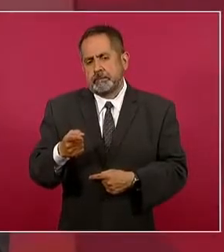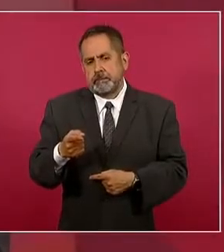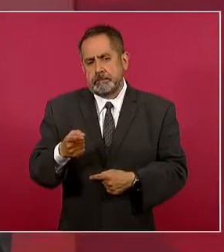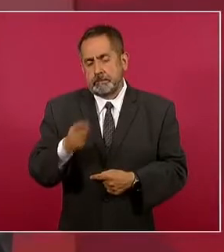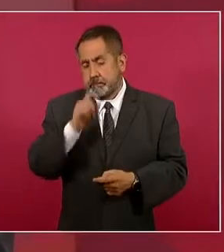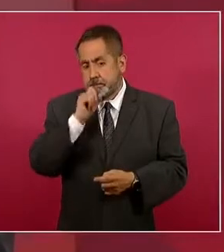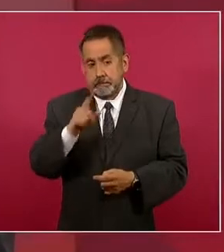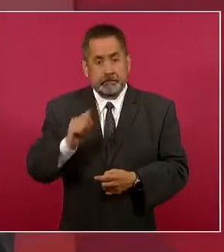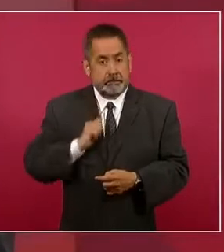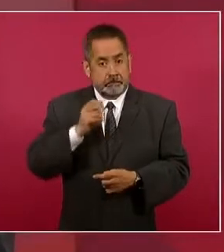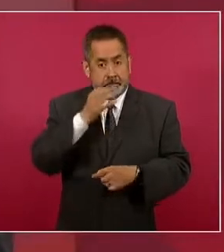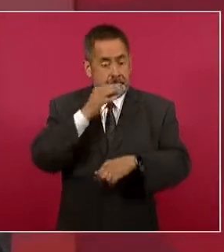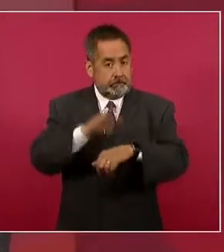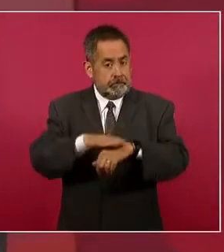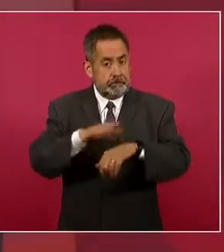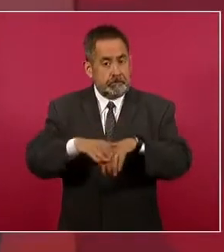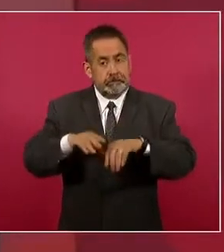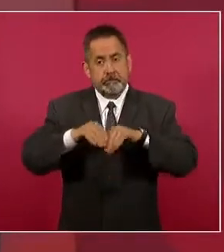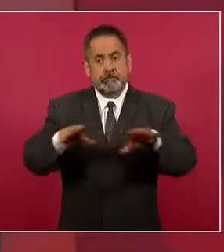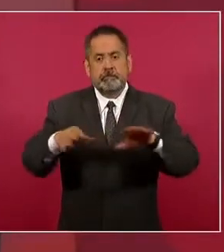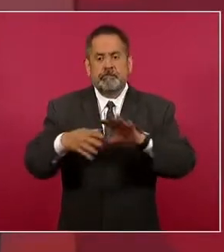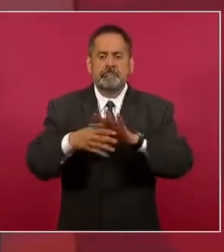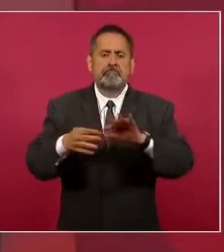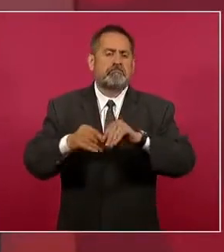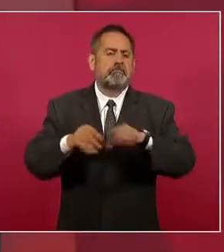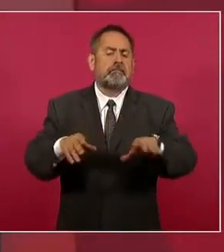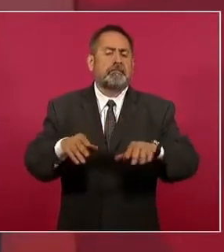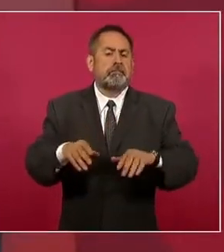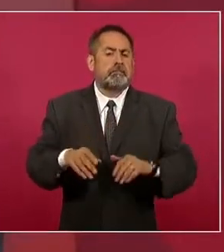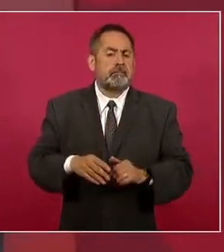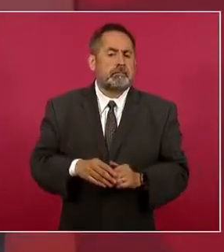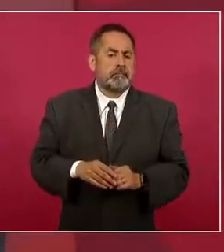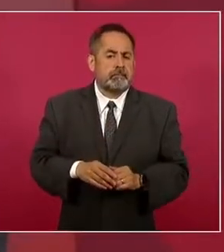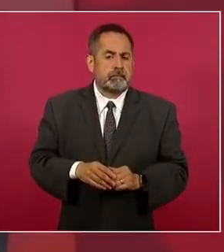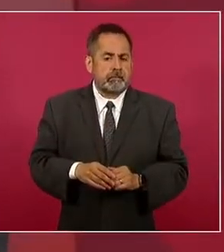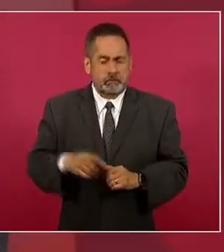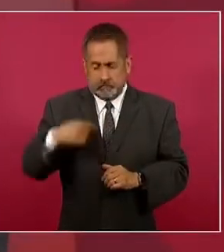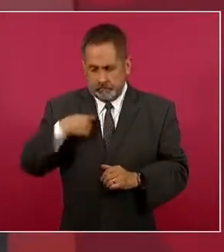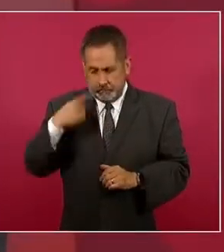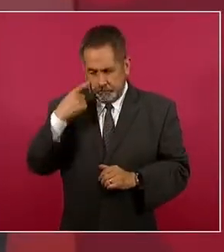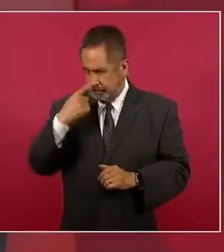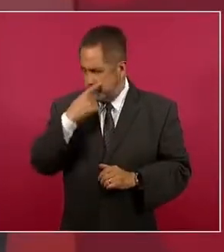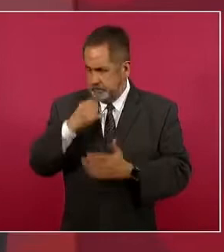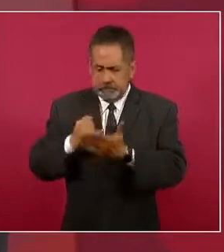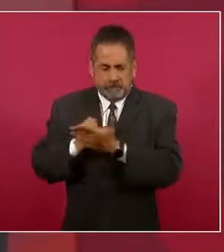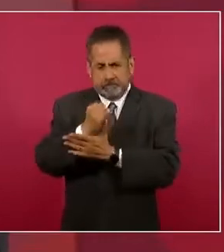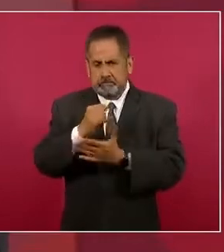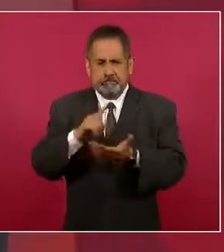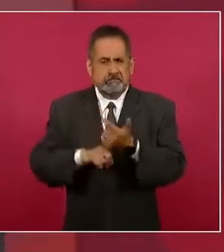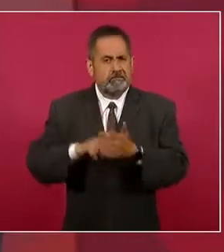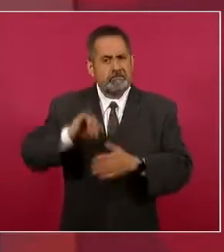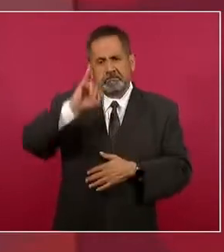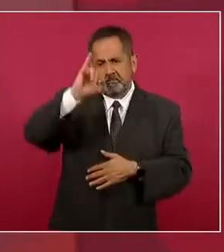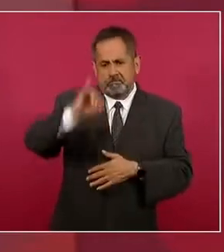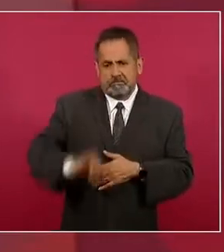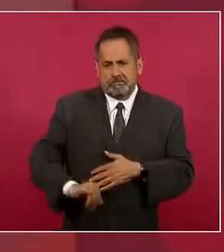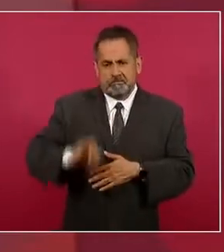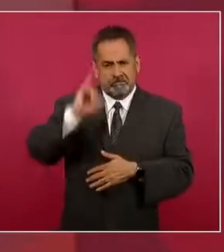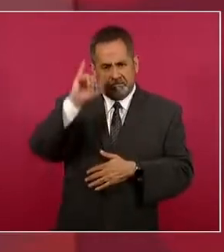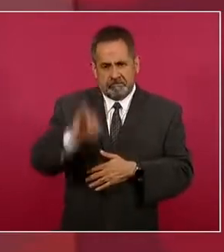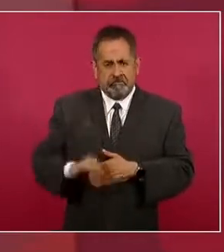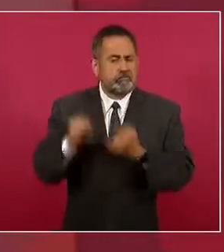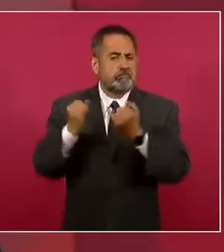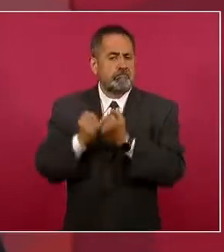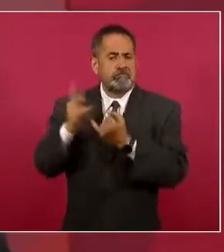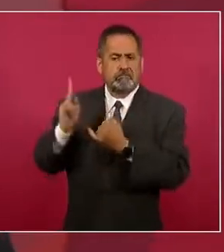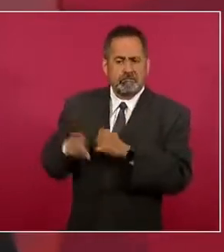También aprovecho para decirles que he decidido que todos los jueves, así como